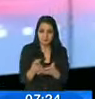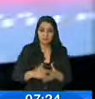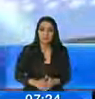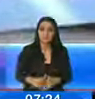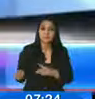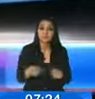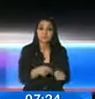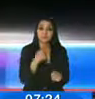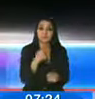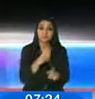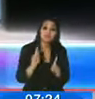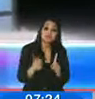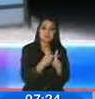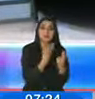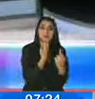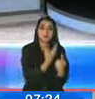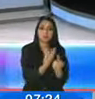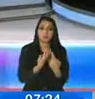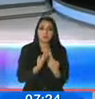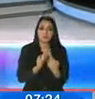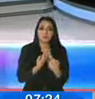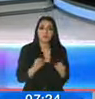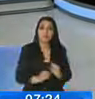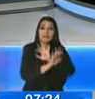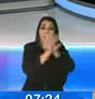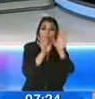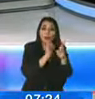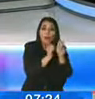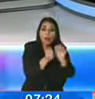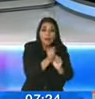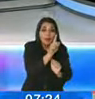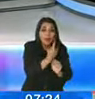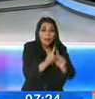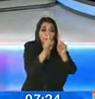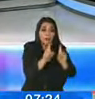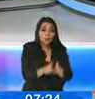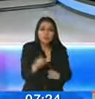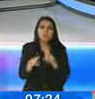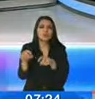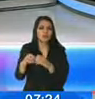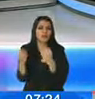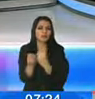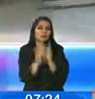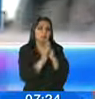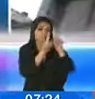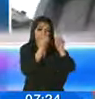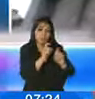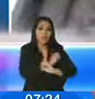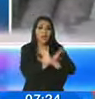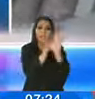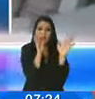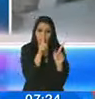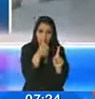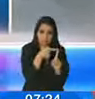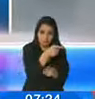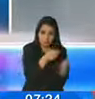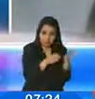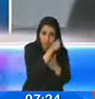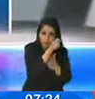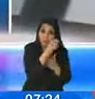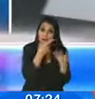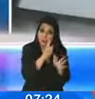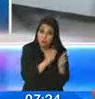se responda primero a los recursos de aclaración que han pedido algunos ciudadanos y organizaciones a las preguntas de la consulta popular. Luego de